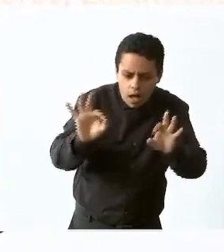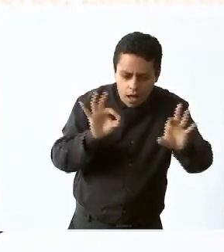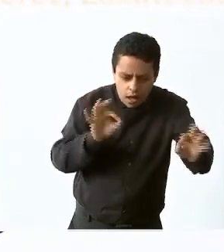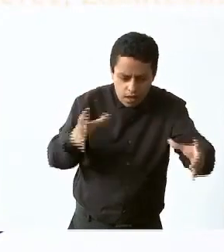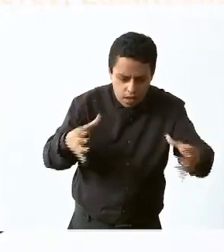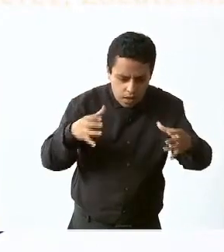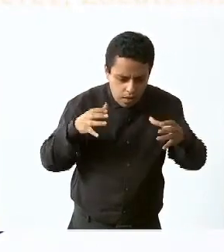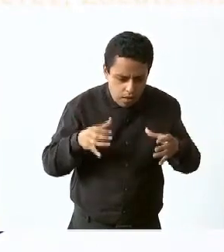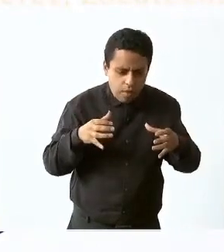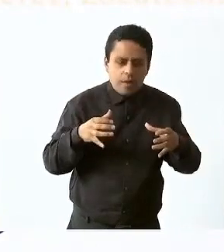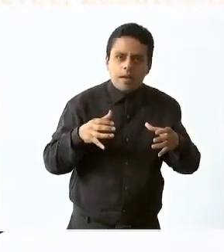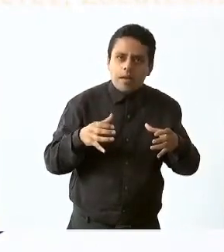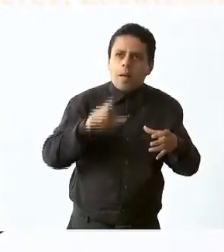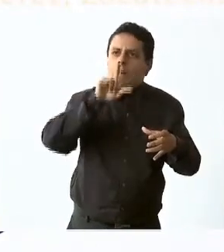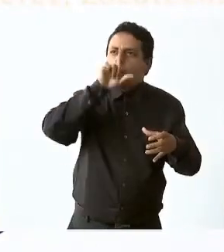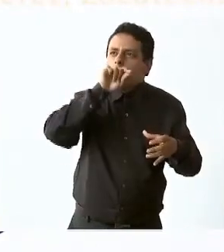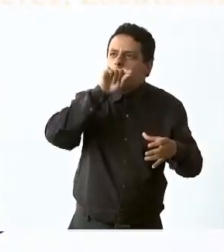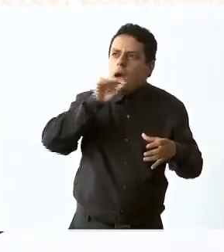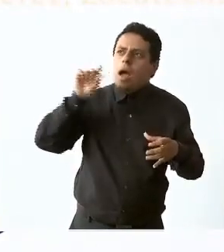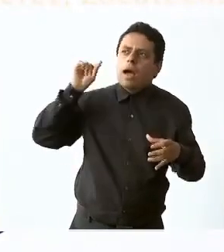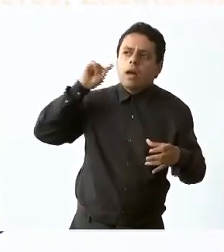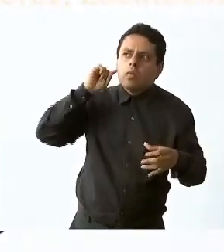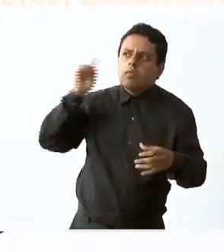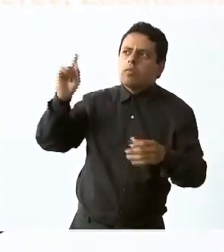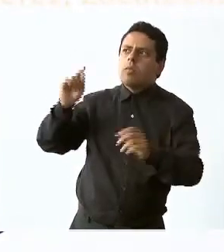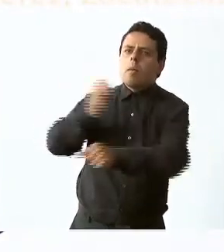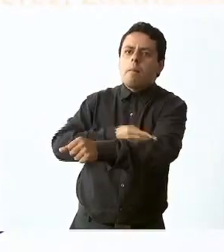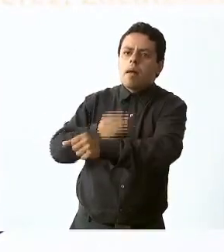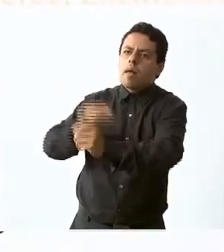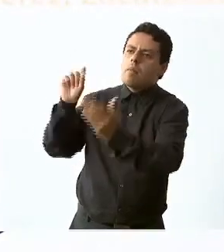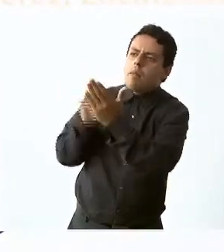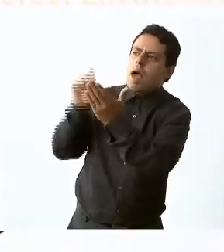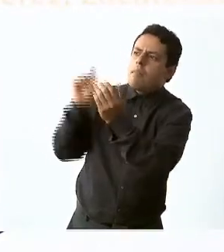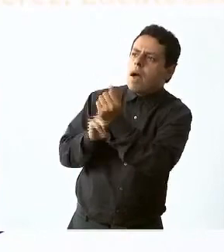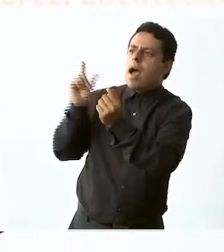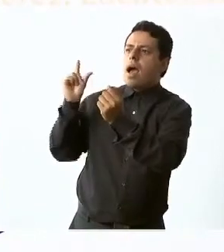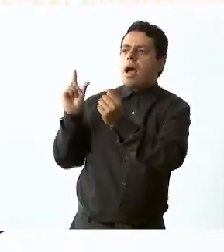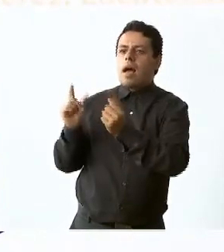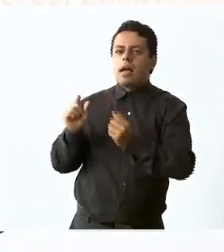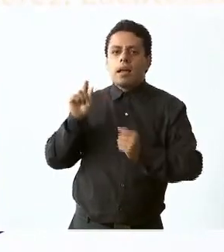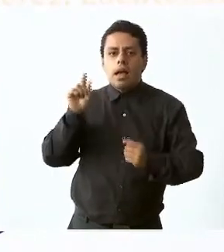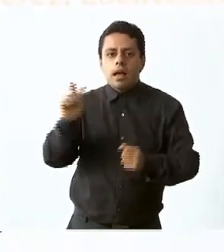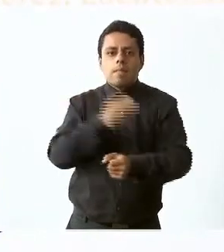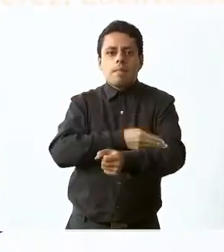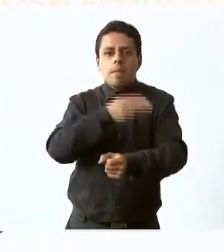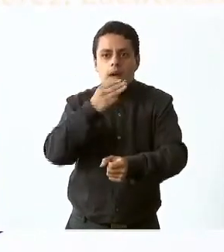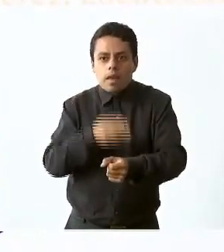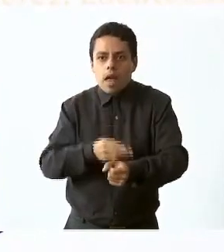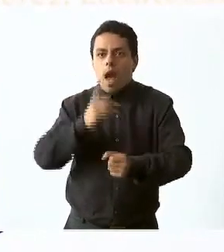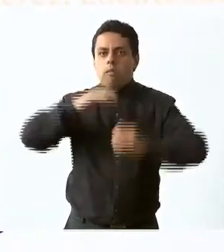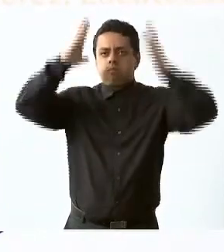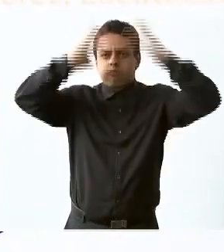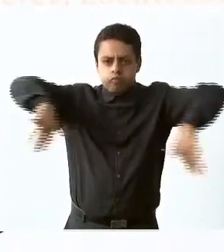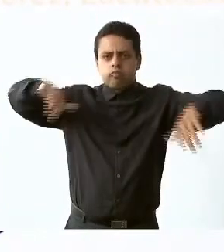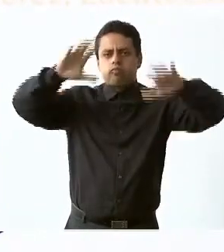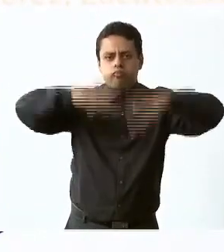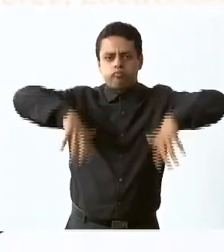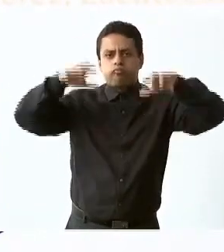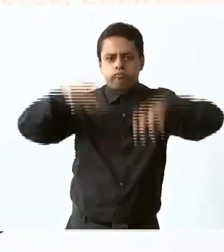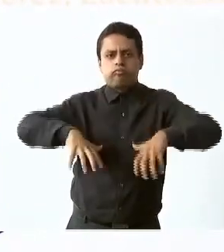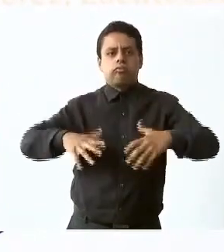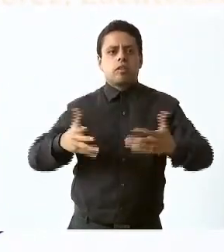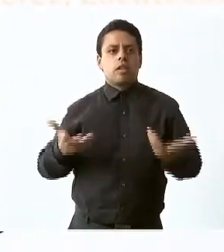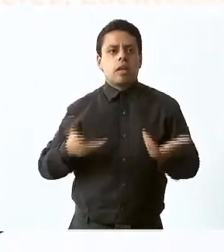superior. Los pájaros de oficio carpintero, las madererías de Dios, las aves que hablan el mismo idioma que la